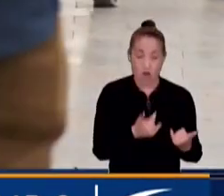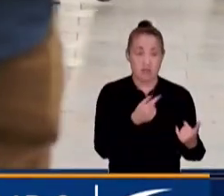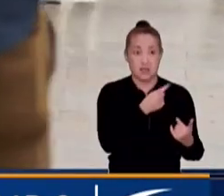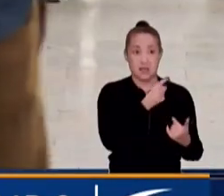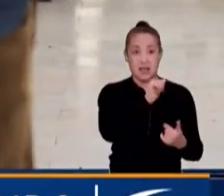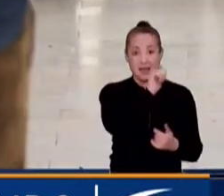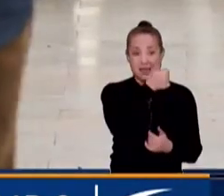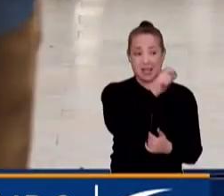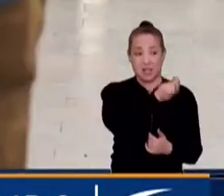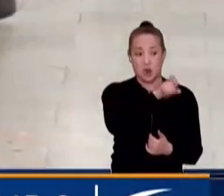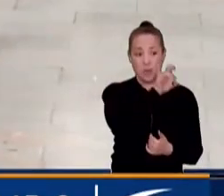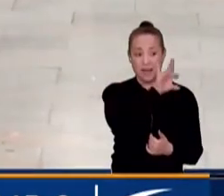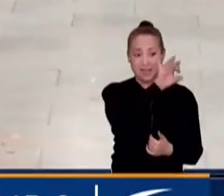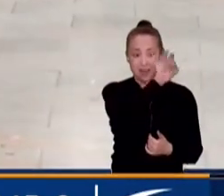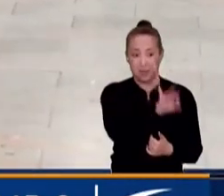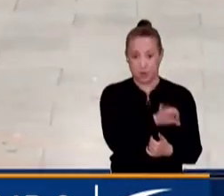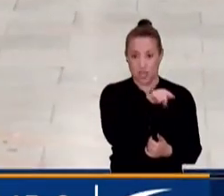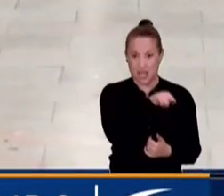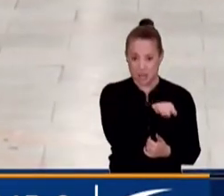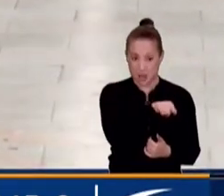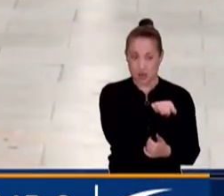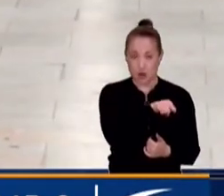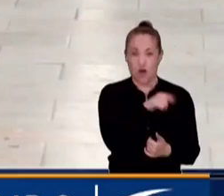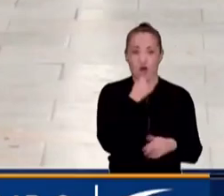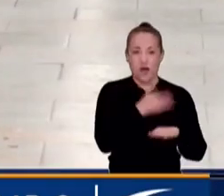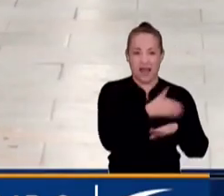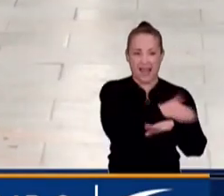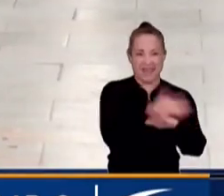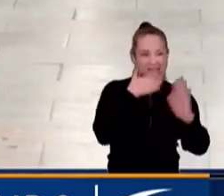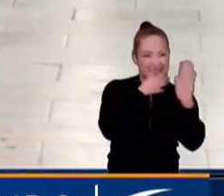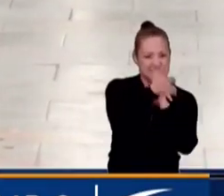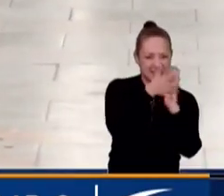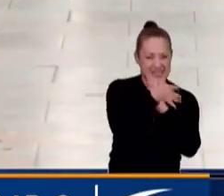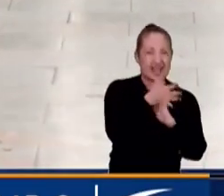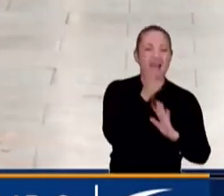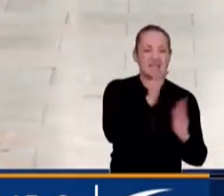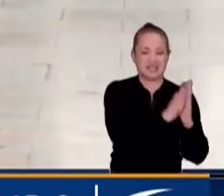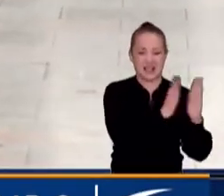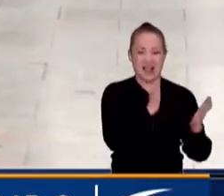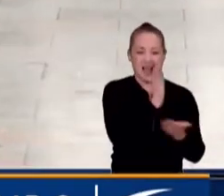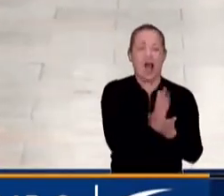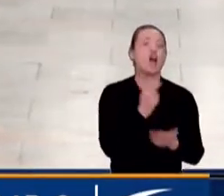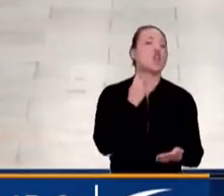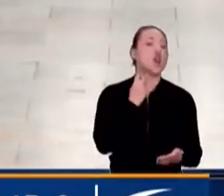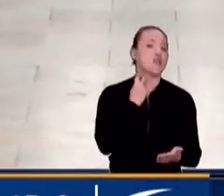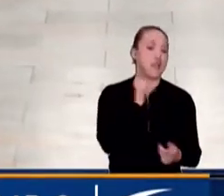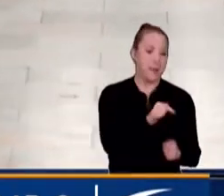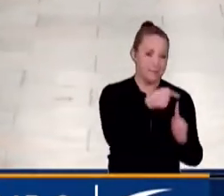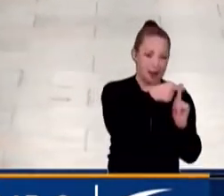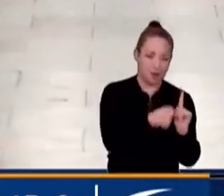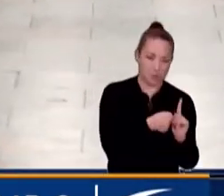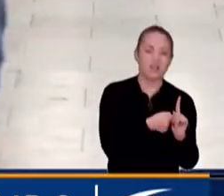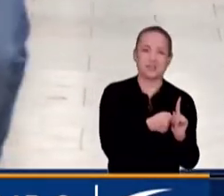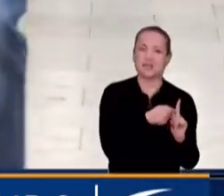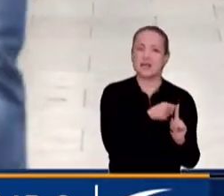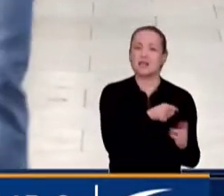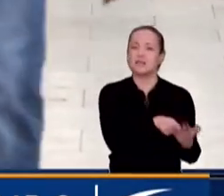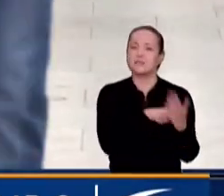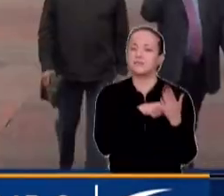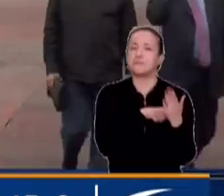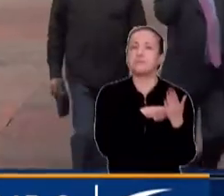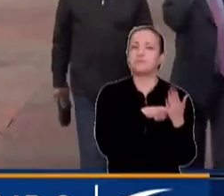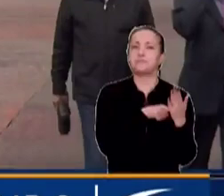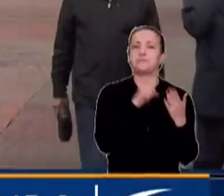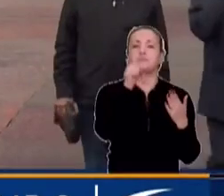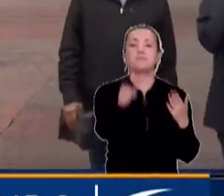el 10.15%, como lo decía la nota en noviembre, da una propensión de que el